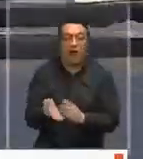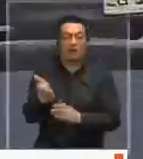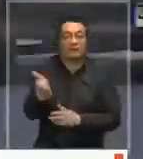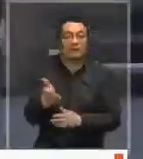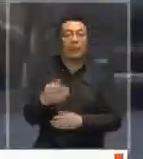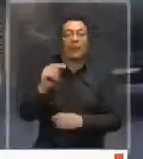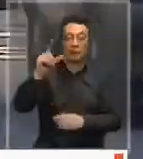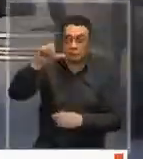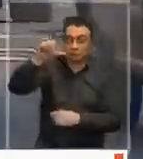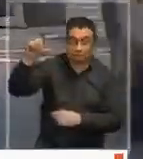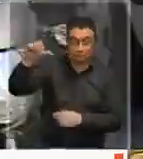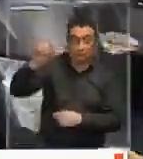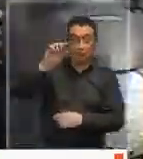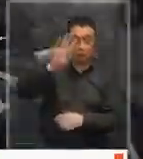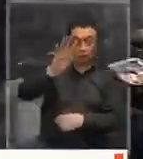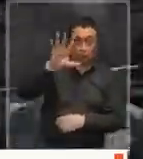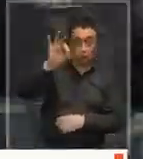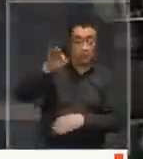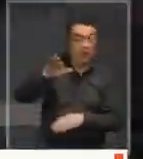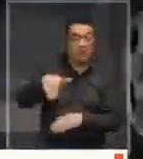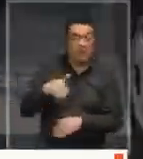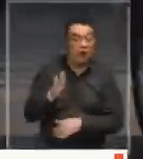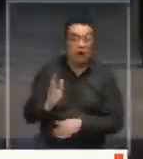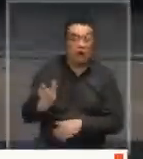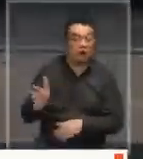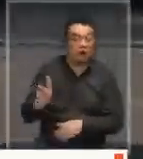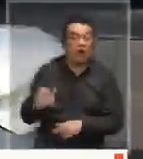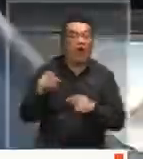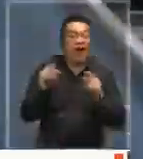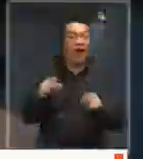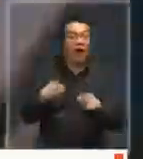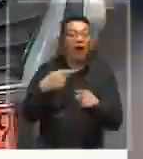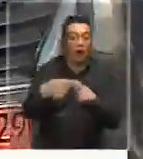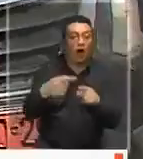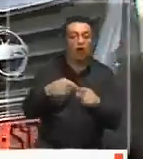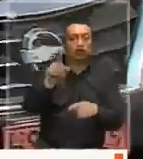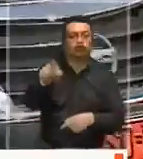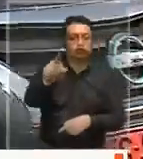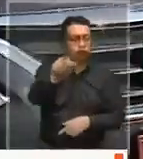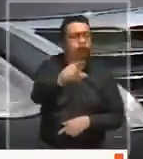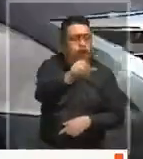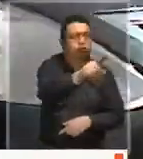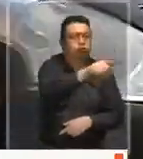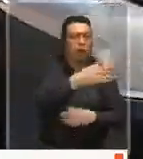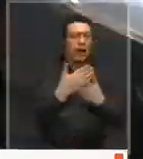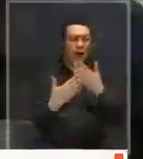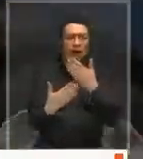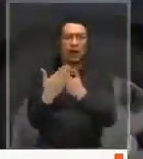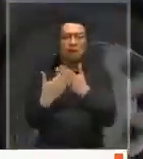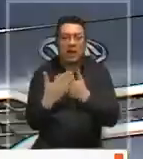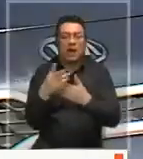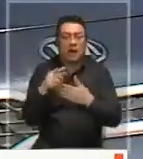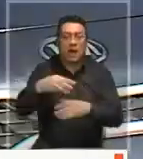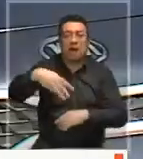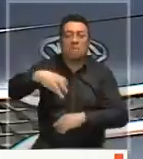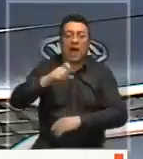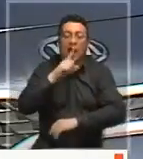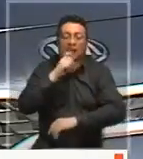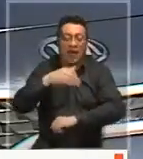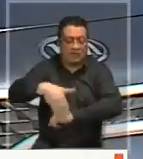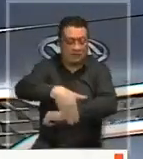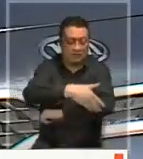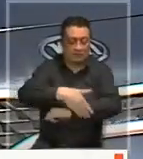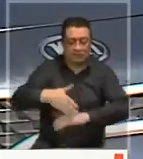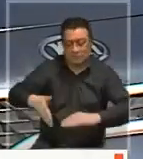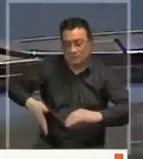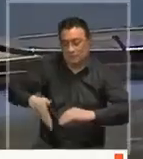de bandera aún en 450 pesos. Lo mismo que otros varios taxis que en la mañana pasaban por Mata Esquina San Ignacio